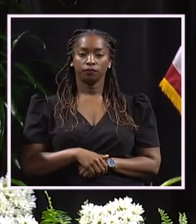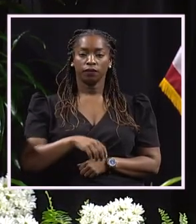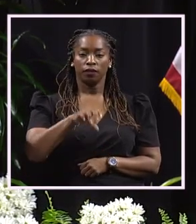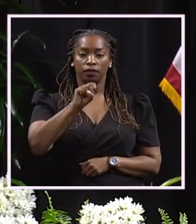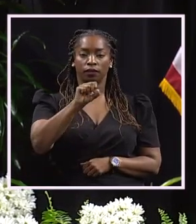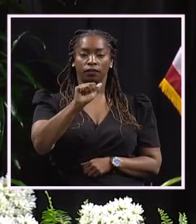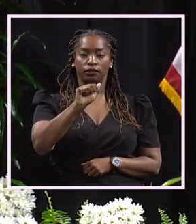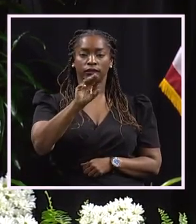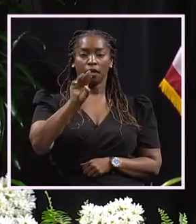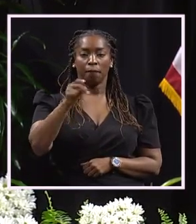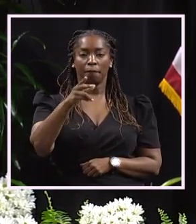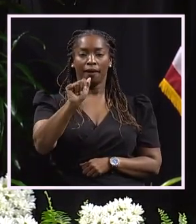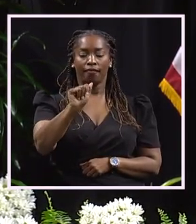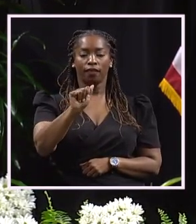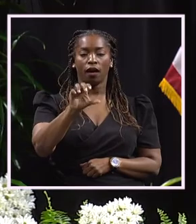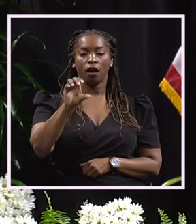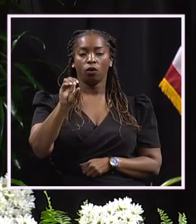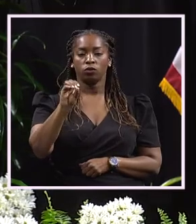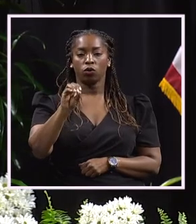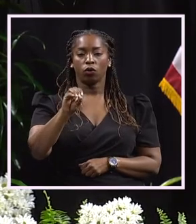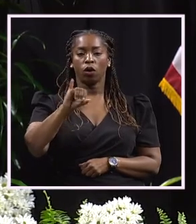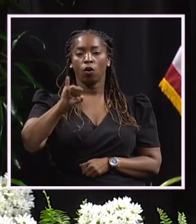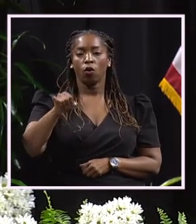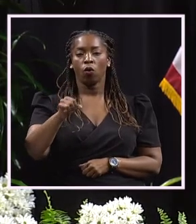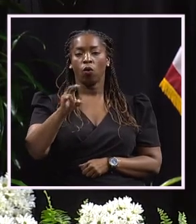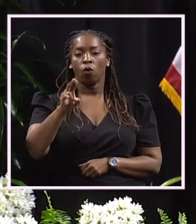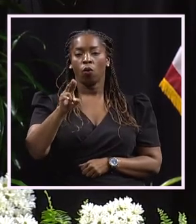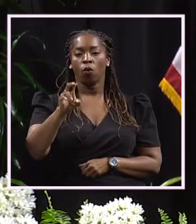Samantha Osorio Urquiza,